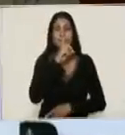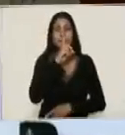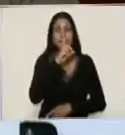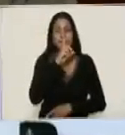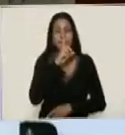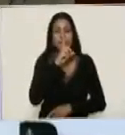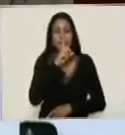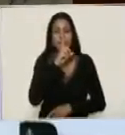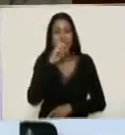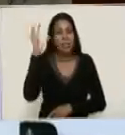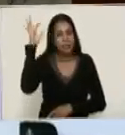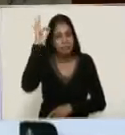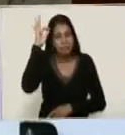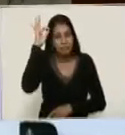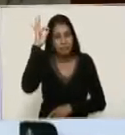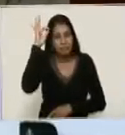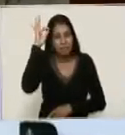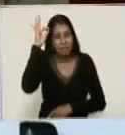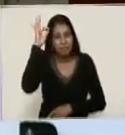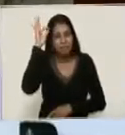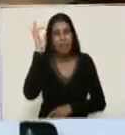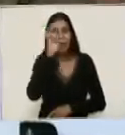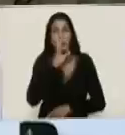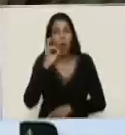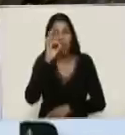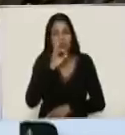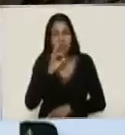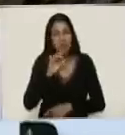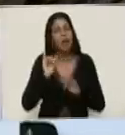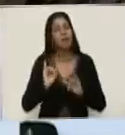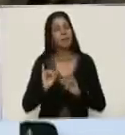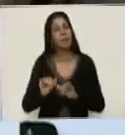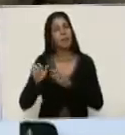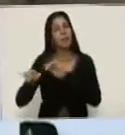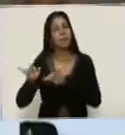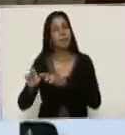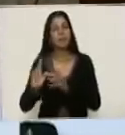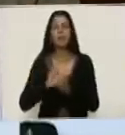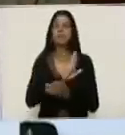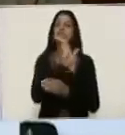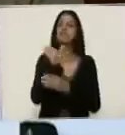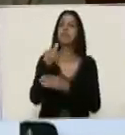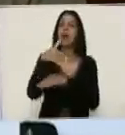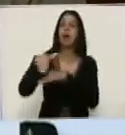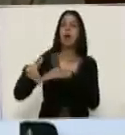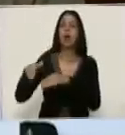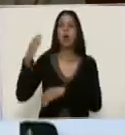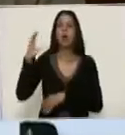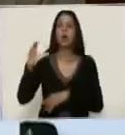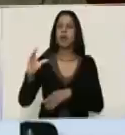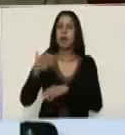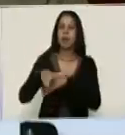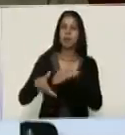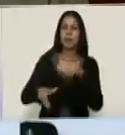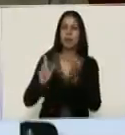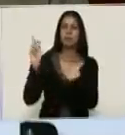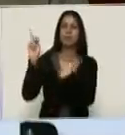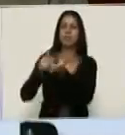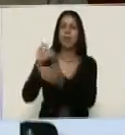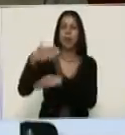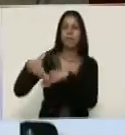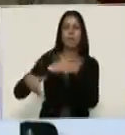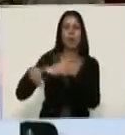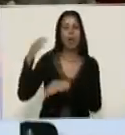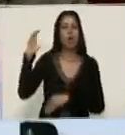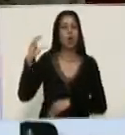no le suelte la oreja. Así más o menos, él se presentó ahí, en la frontera. ¿Por qué se presentó en la frontera?